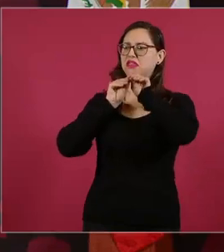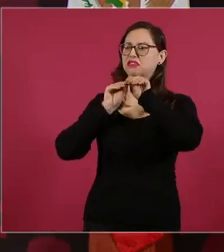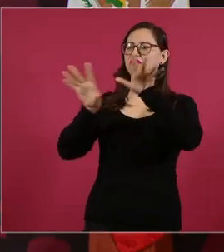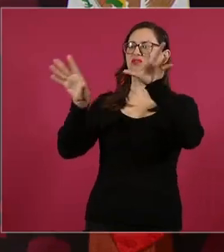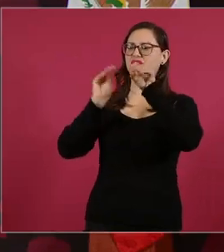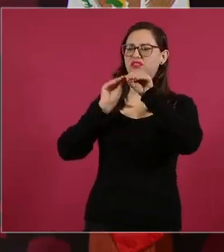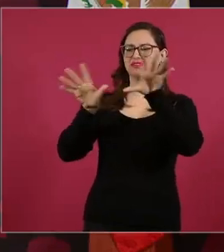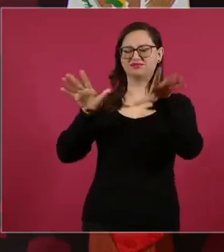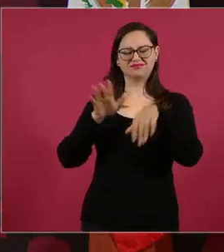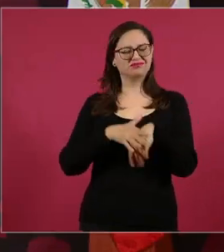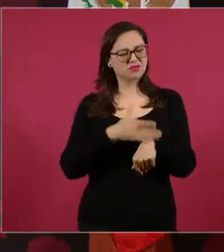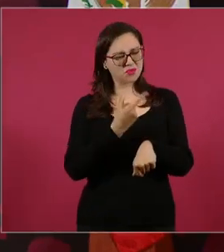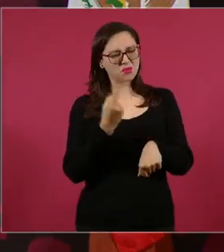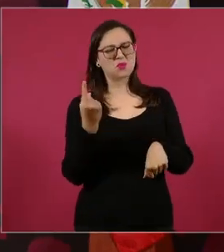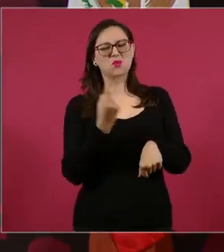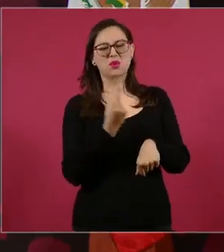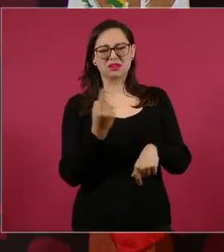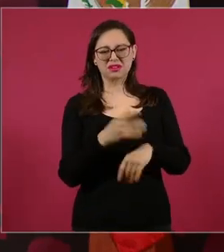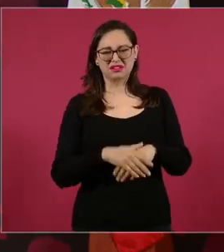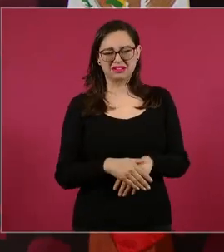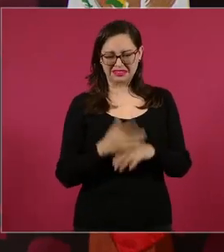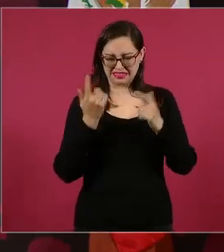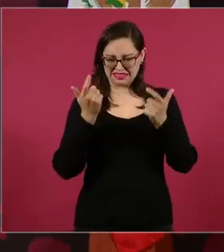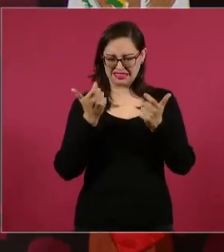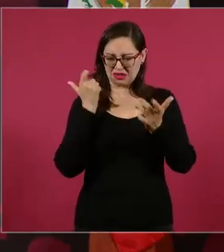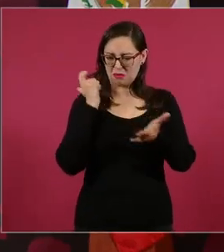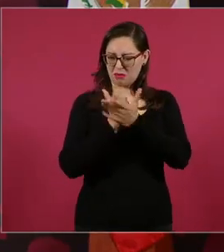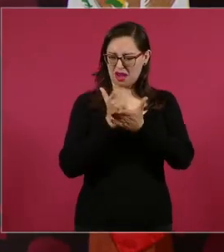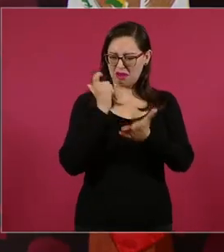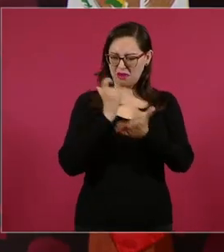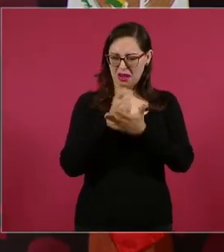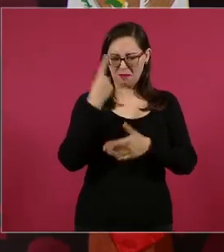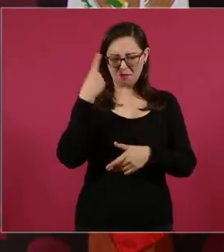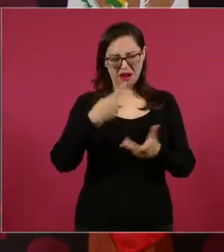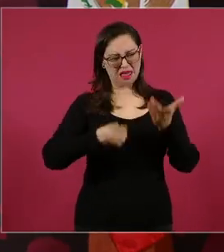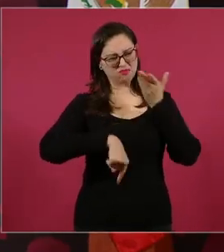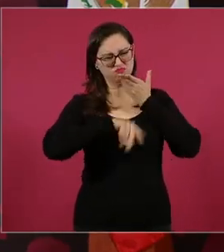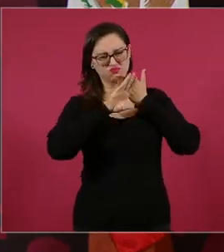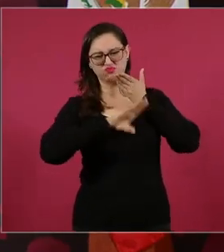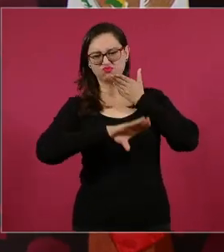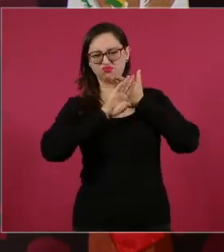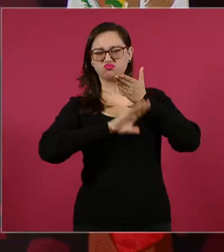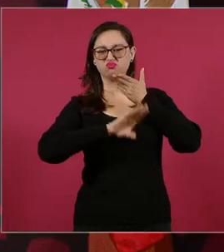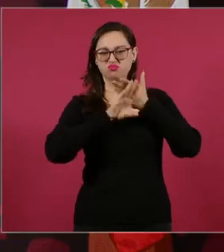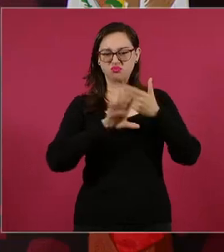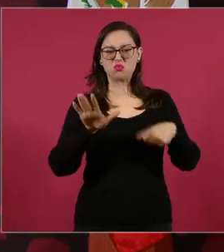y por qué invirtieron tanto dinero en eso y de dónde